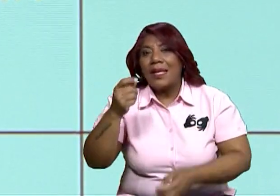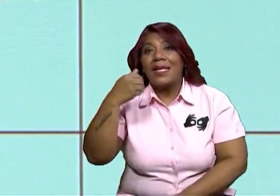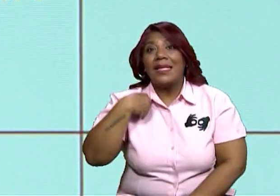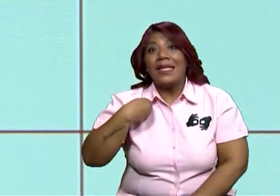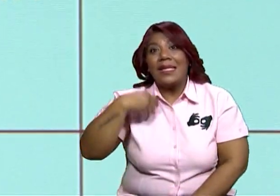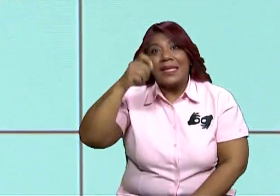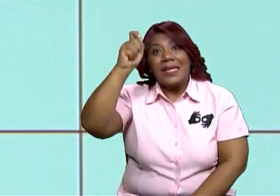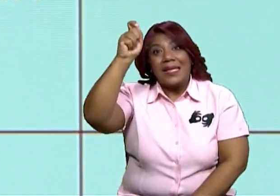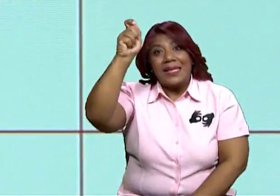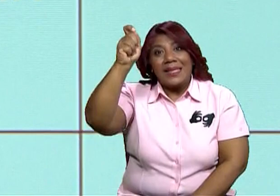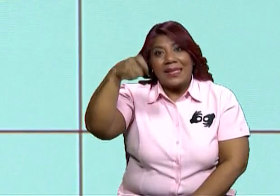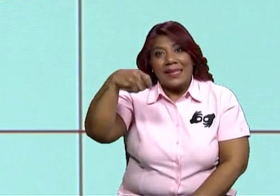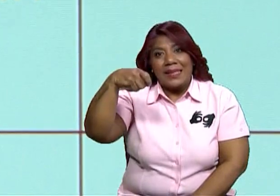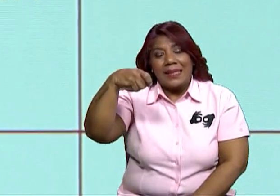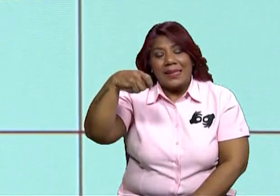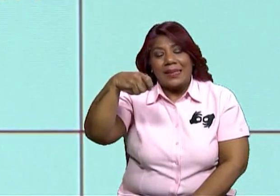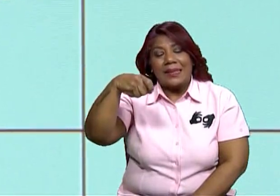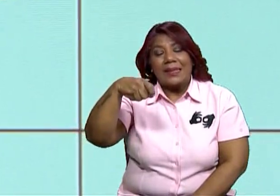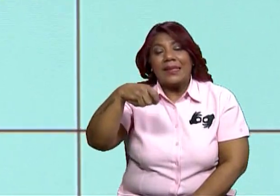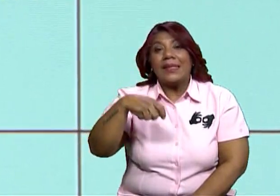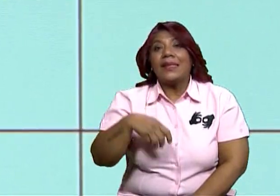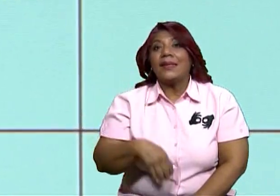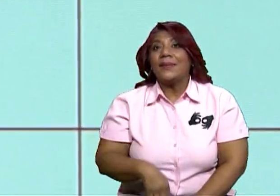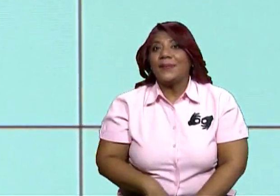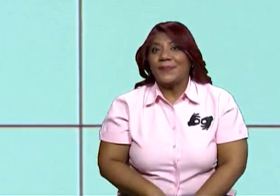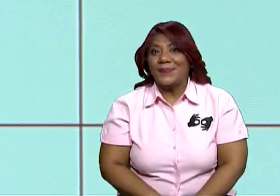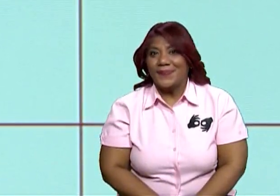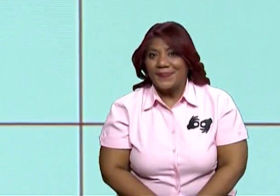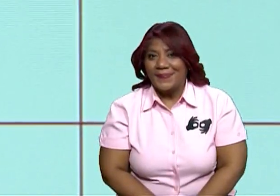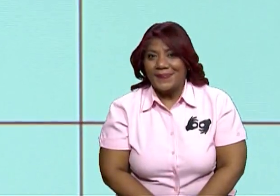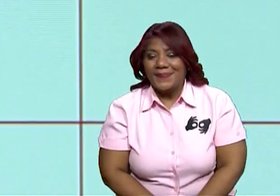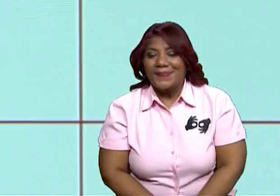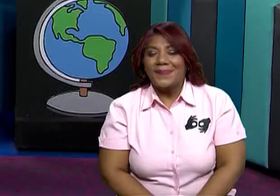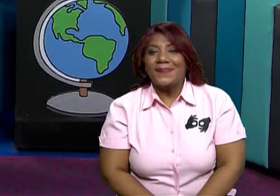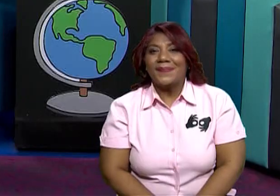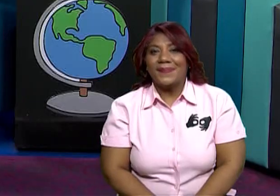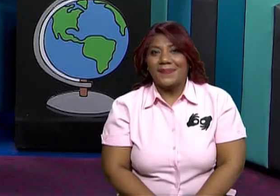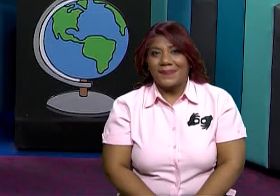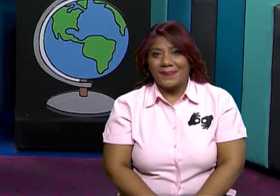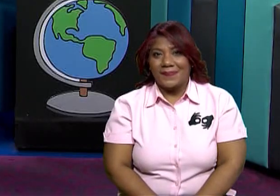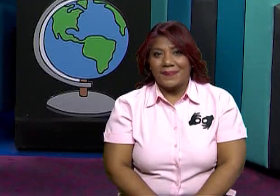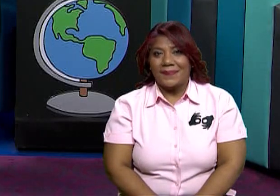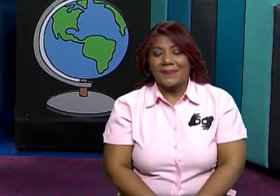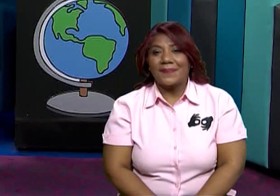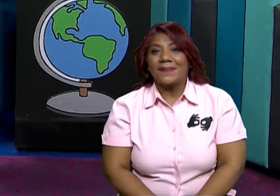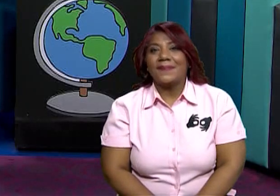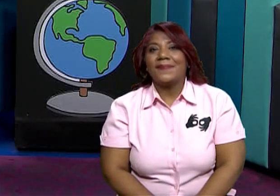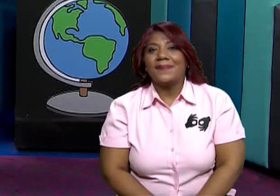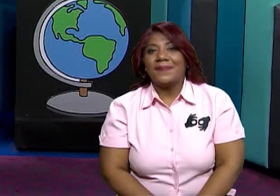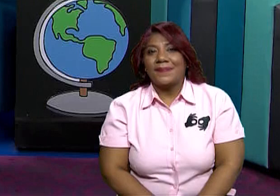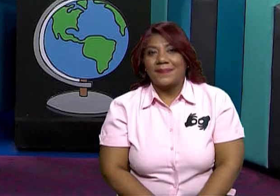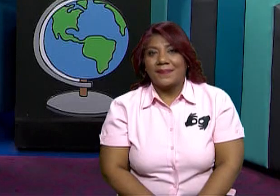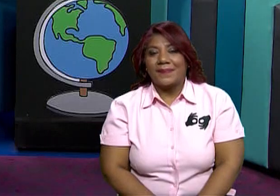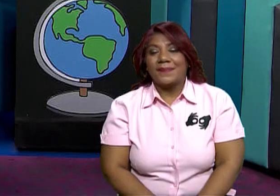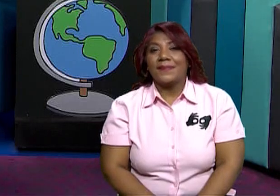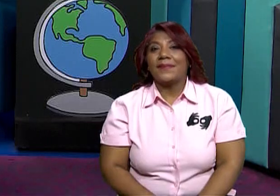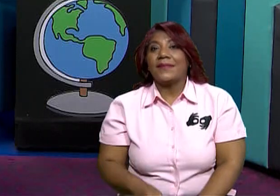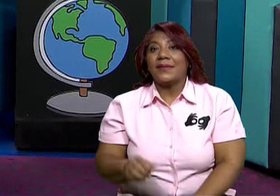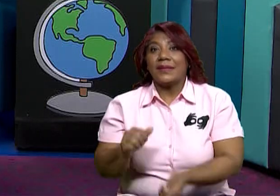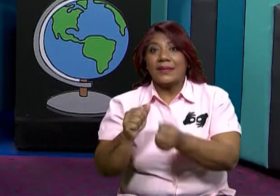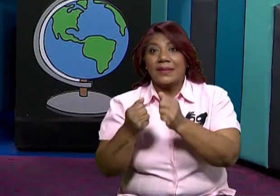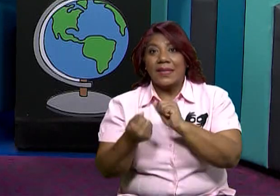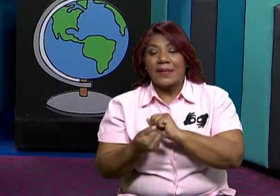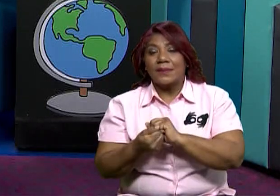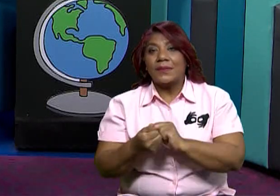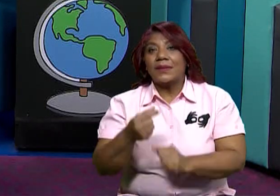acentúa, tiene la misma fuerza de una A y por eso hay que separarlo y es una palabra grave.